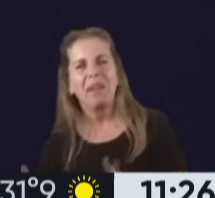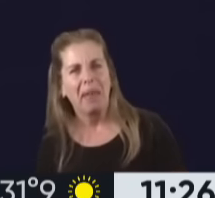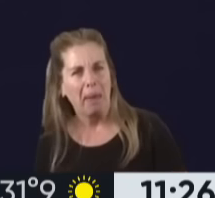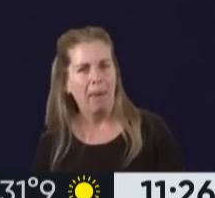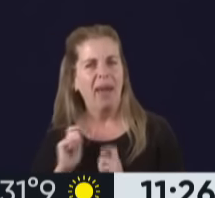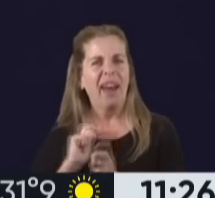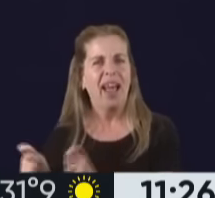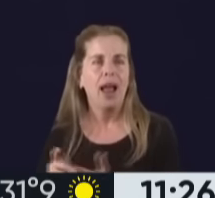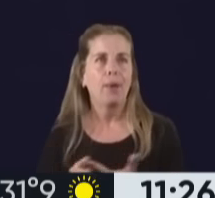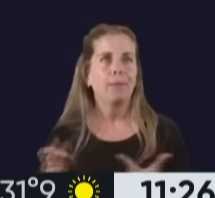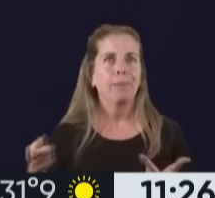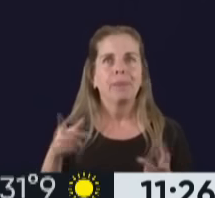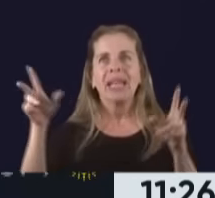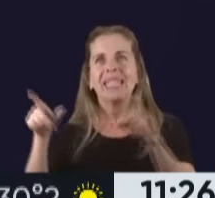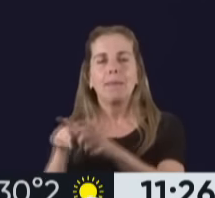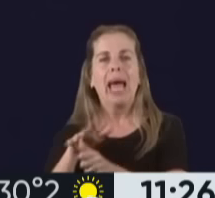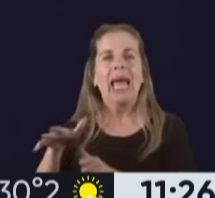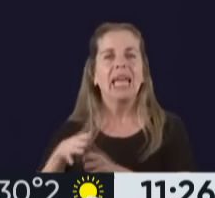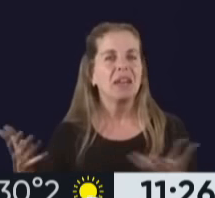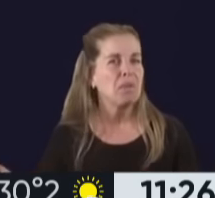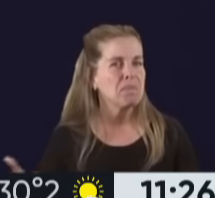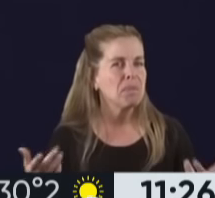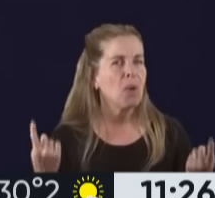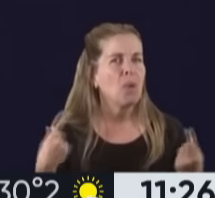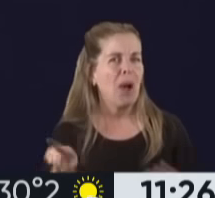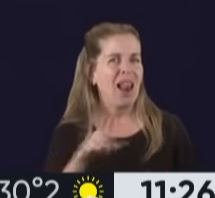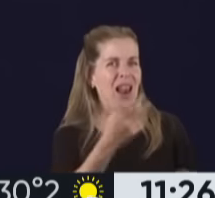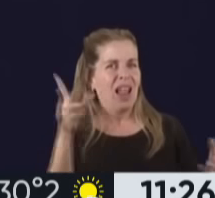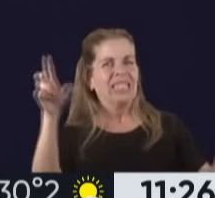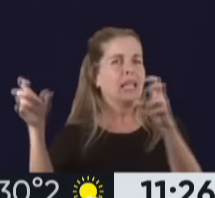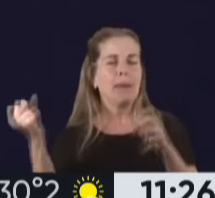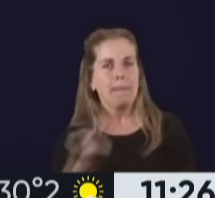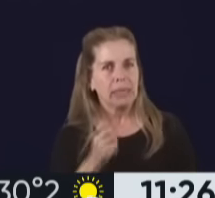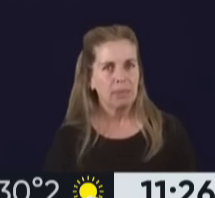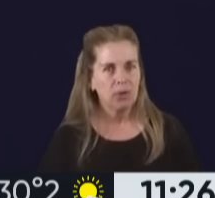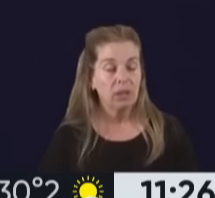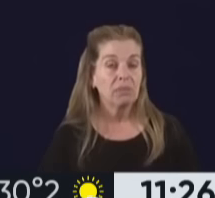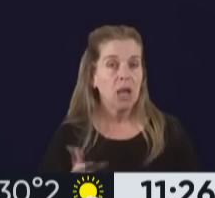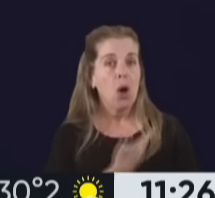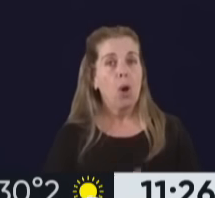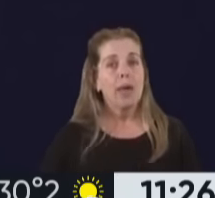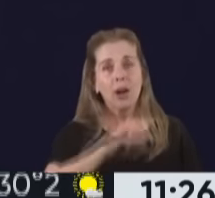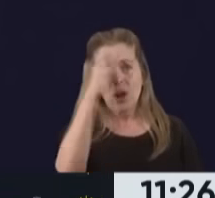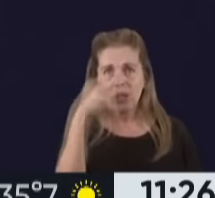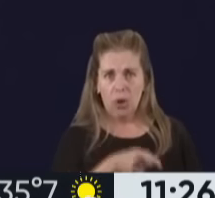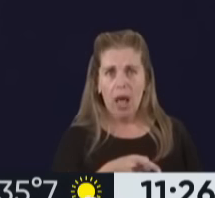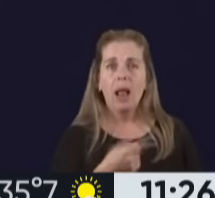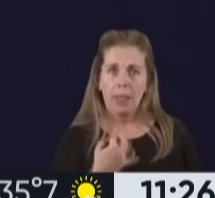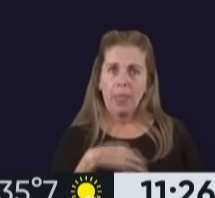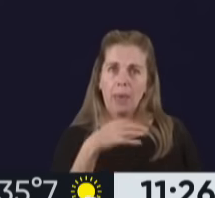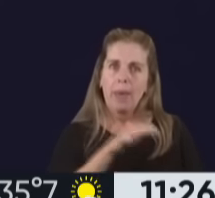estos programas de género que vaya a saber Dios qué destino tiene el dinero. En todos los casos, el gobierno nacional debería hacerse cargo